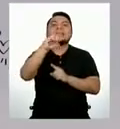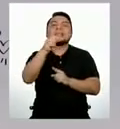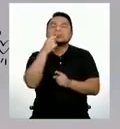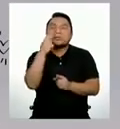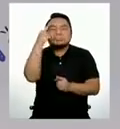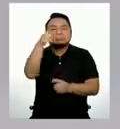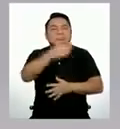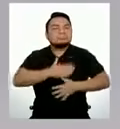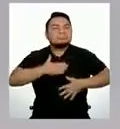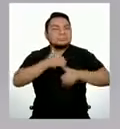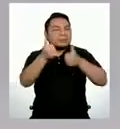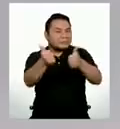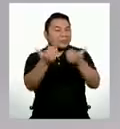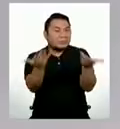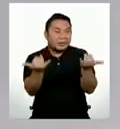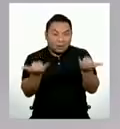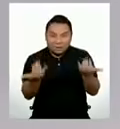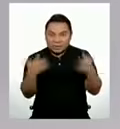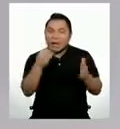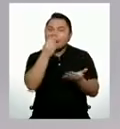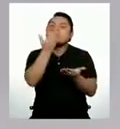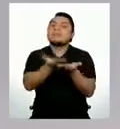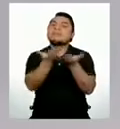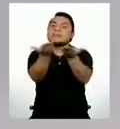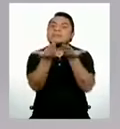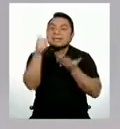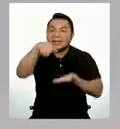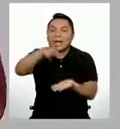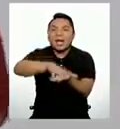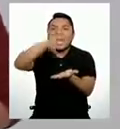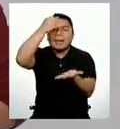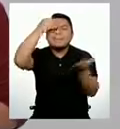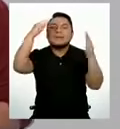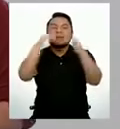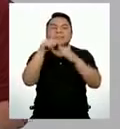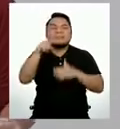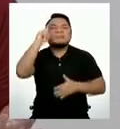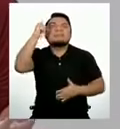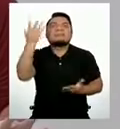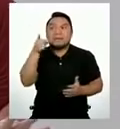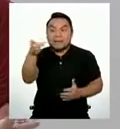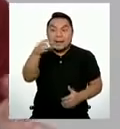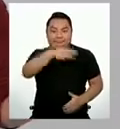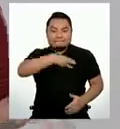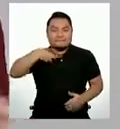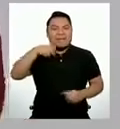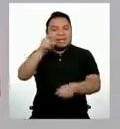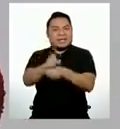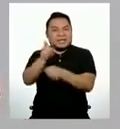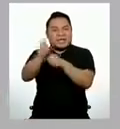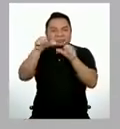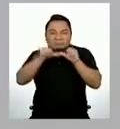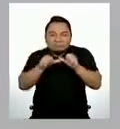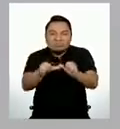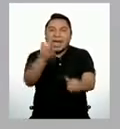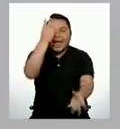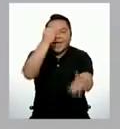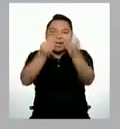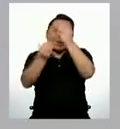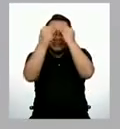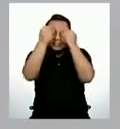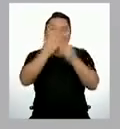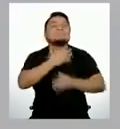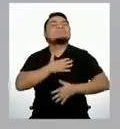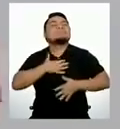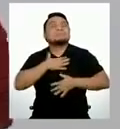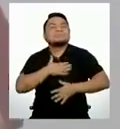espero que se encuentren muy bien y les doy una vez más la bienvenida a Aprendo en Casa, una iniciativa del Ministerio de Educación para continuar nuestro aprendizaje de